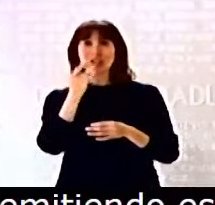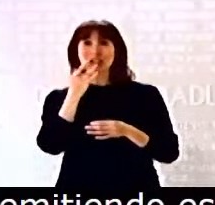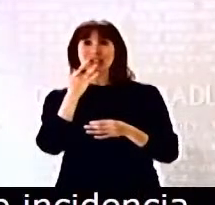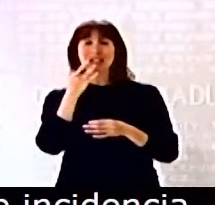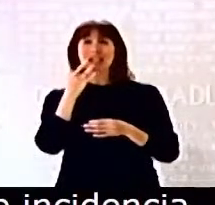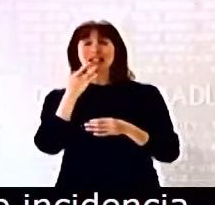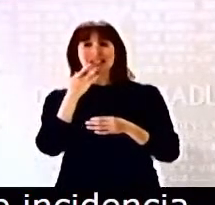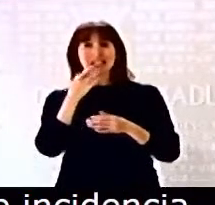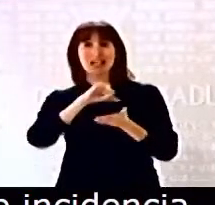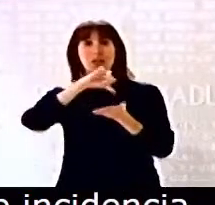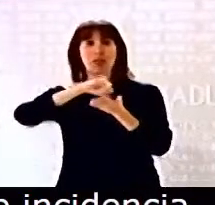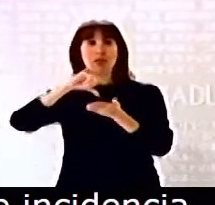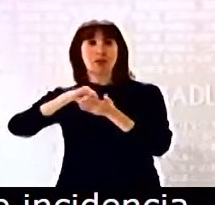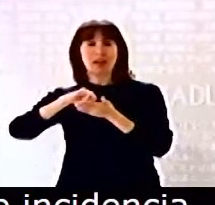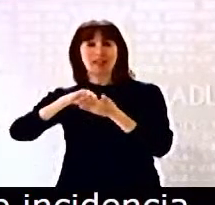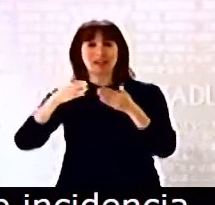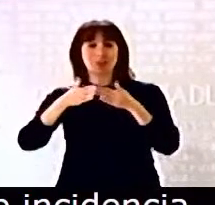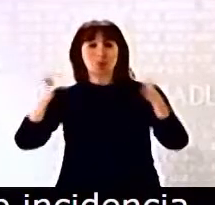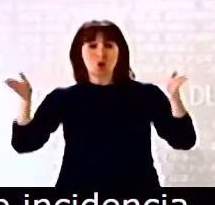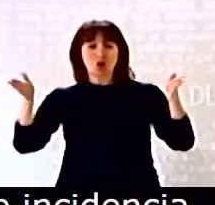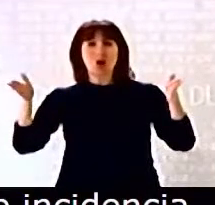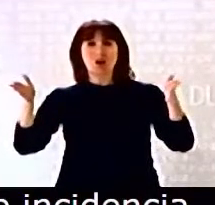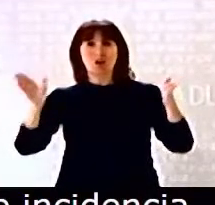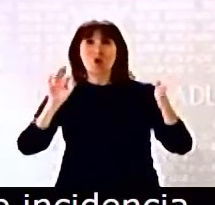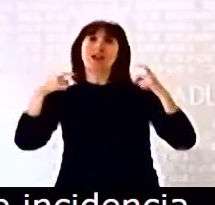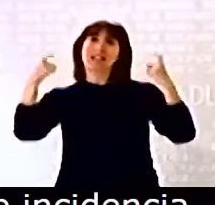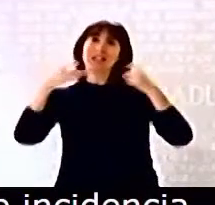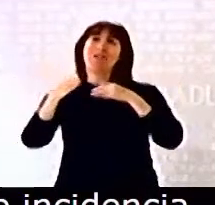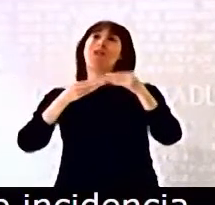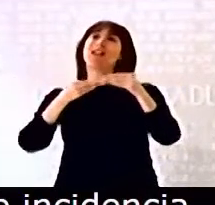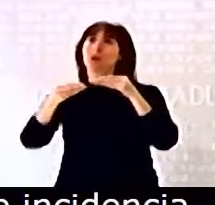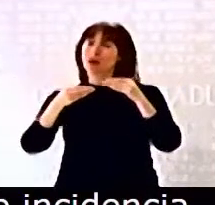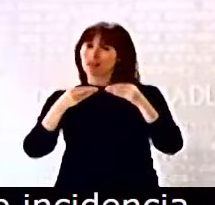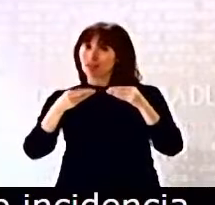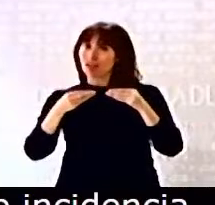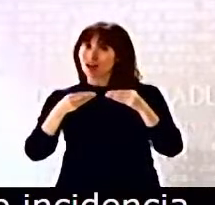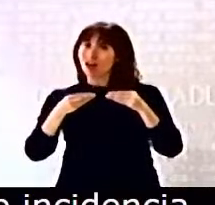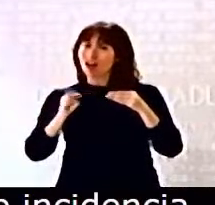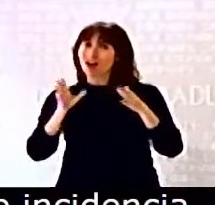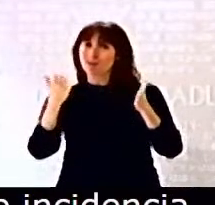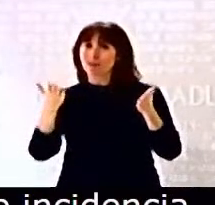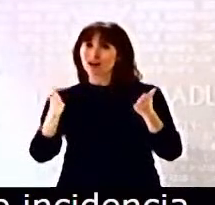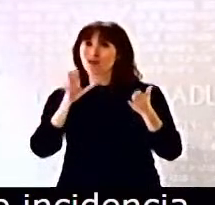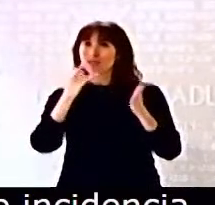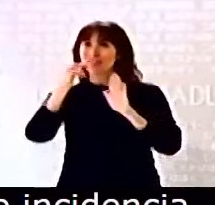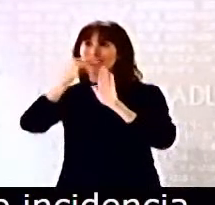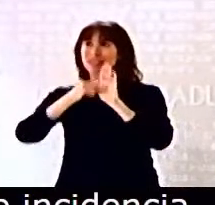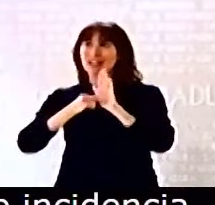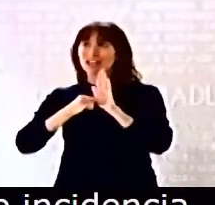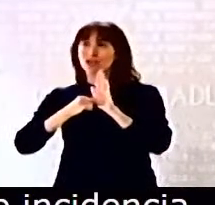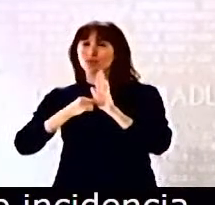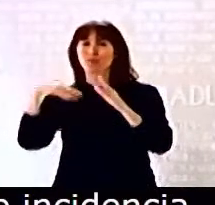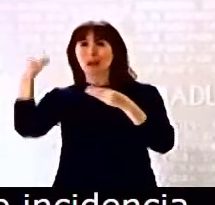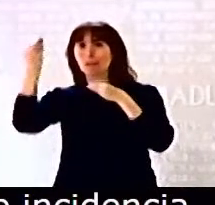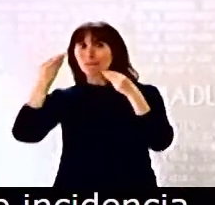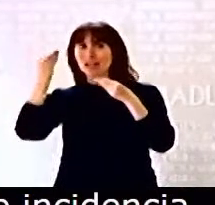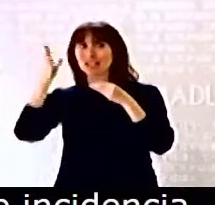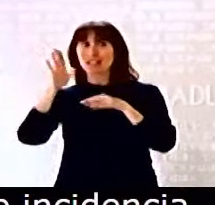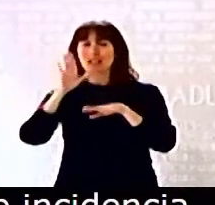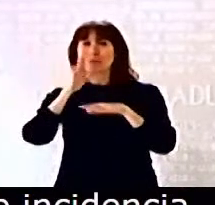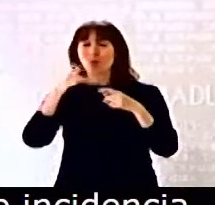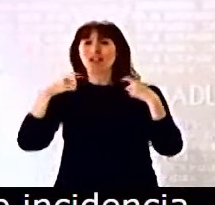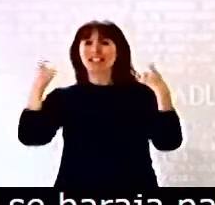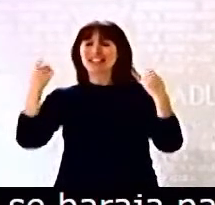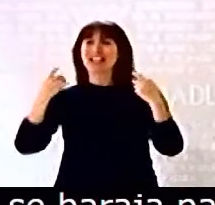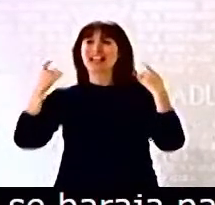perimetrales o para intentar flexibilizar esa medida. ¿Qué cifra, qué dato se baraja para